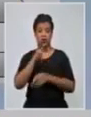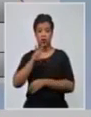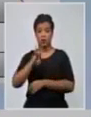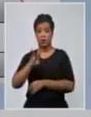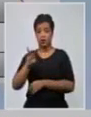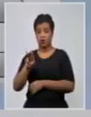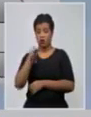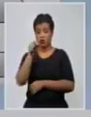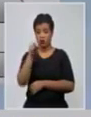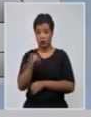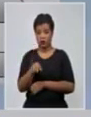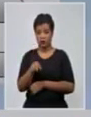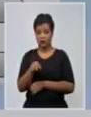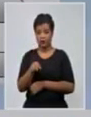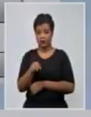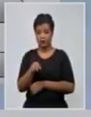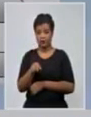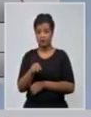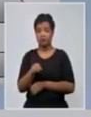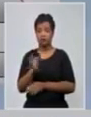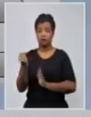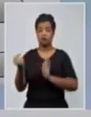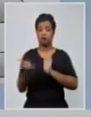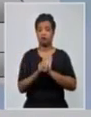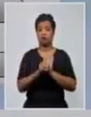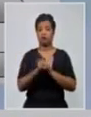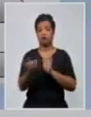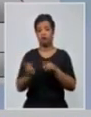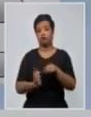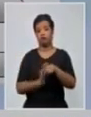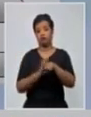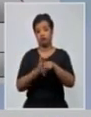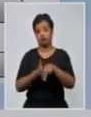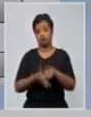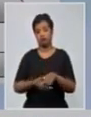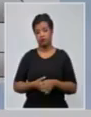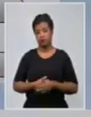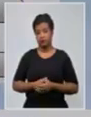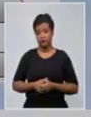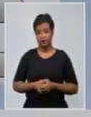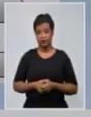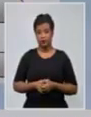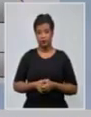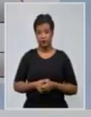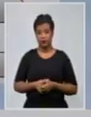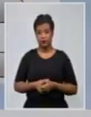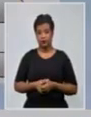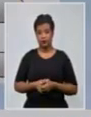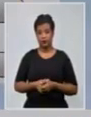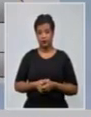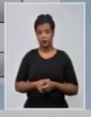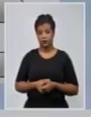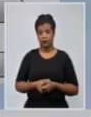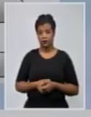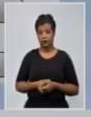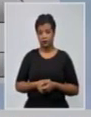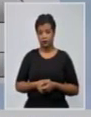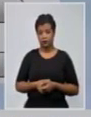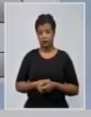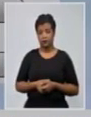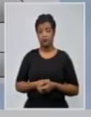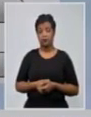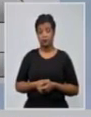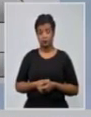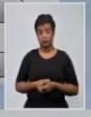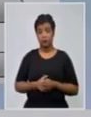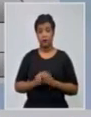19.122 personas han sido confirmadas con la COVID-19 en nuestro país. Estamos hablando una